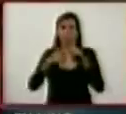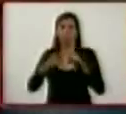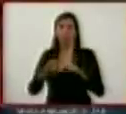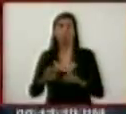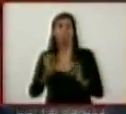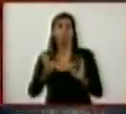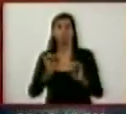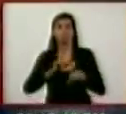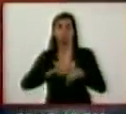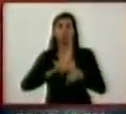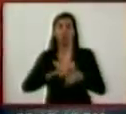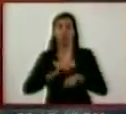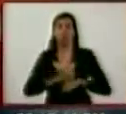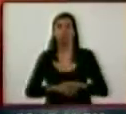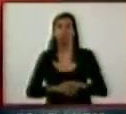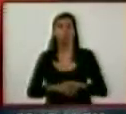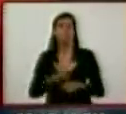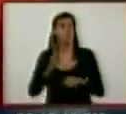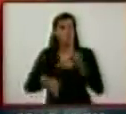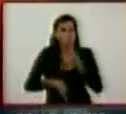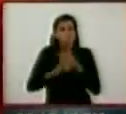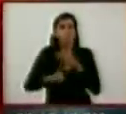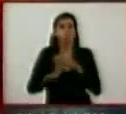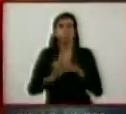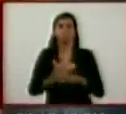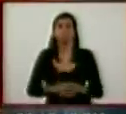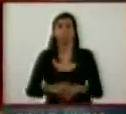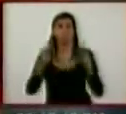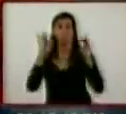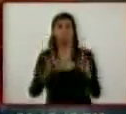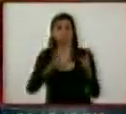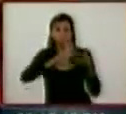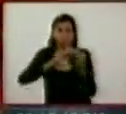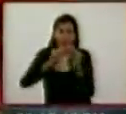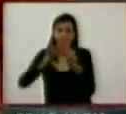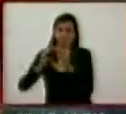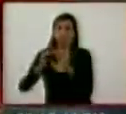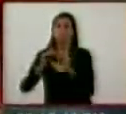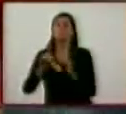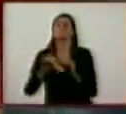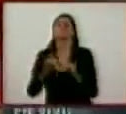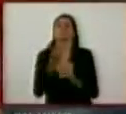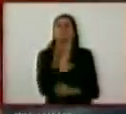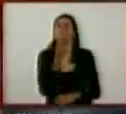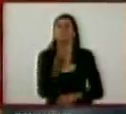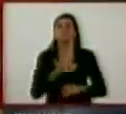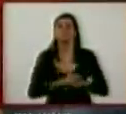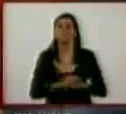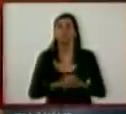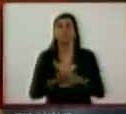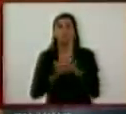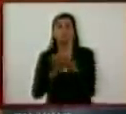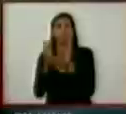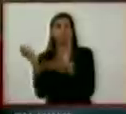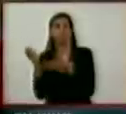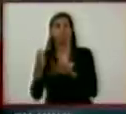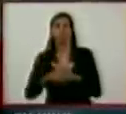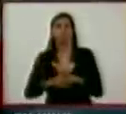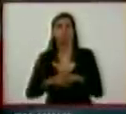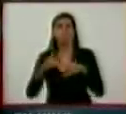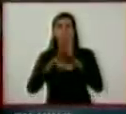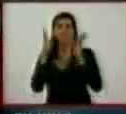oportunidad. Y tenemos que seguir. Y hemos tomado medidas de ajuste. Entonces le he dicho al compañero Alejandro